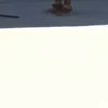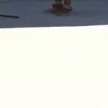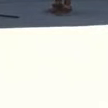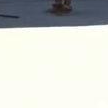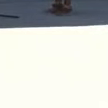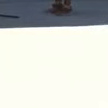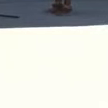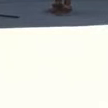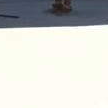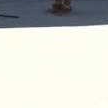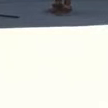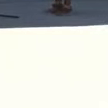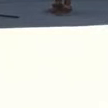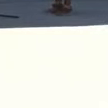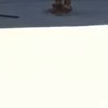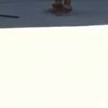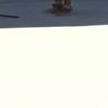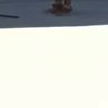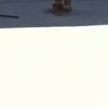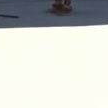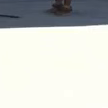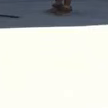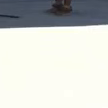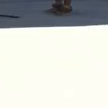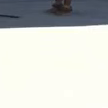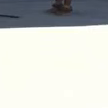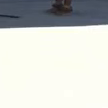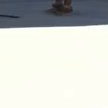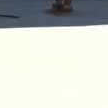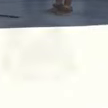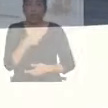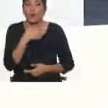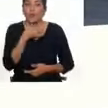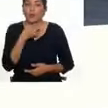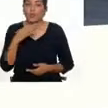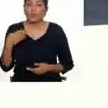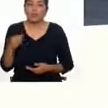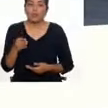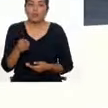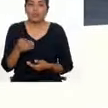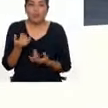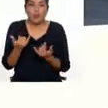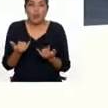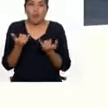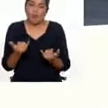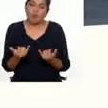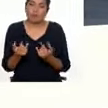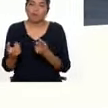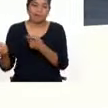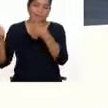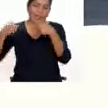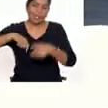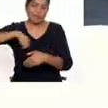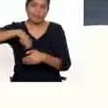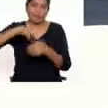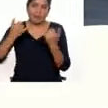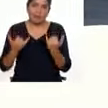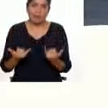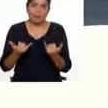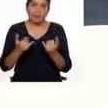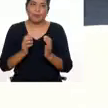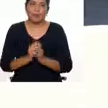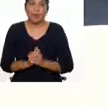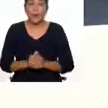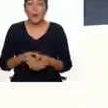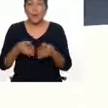transmisión en vivo desde la provincia de Atalaya, región Ucayali. Hoy, martes 20 de junio, la